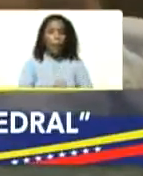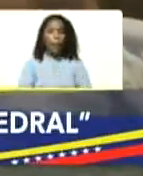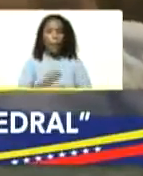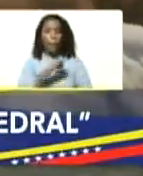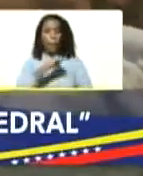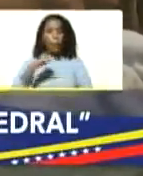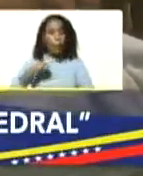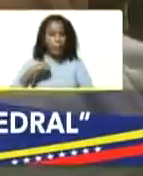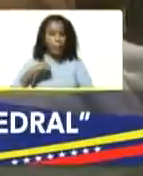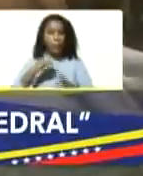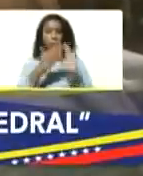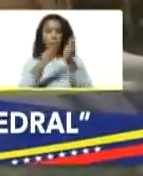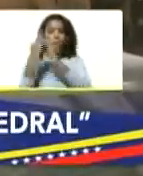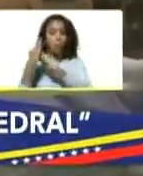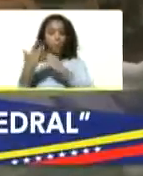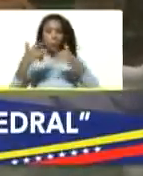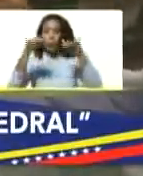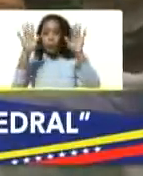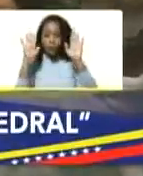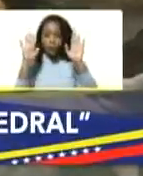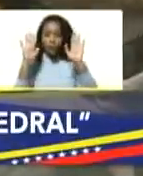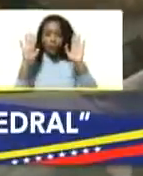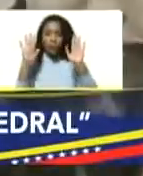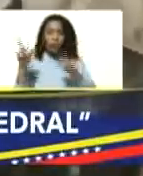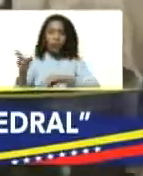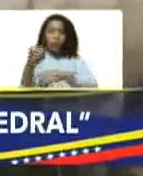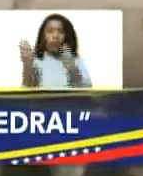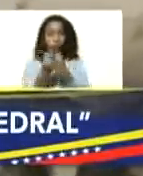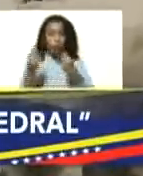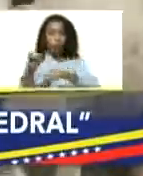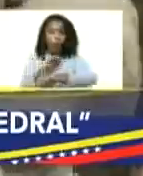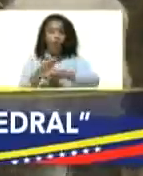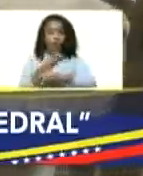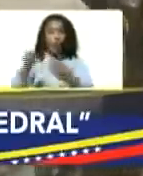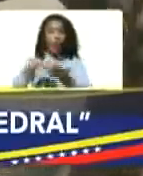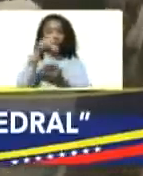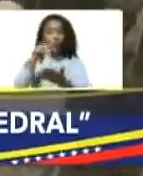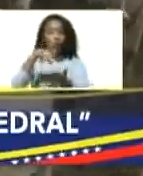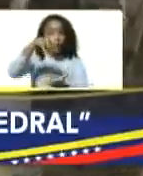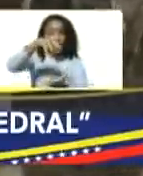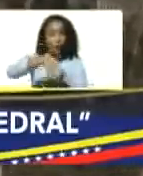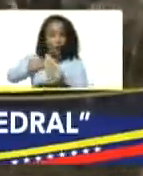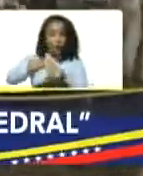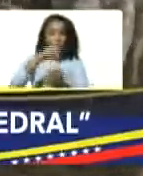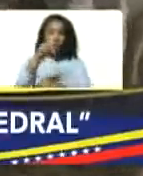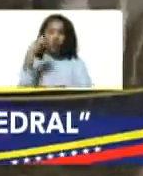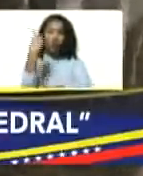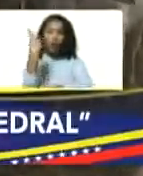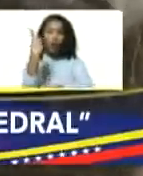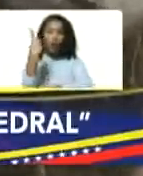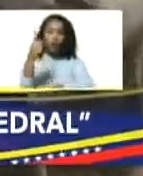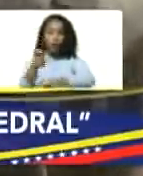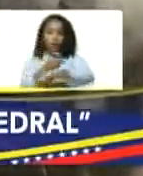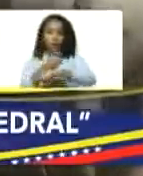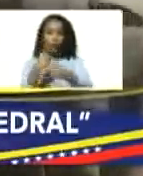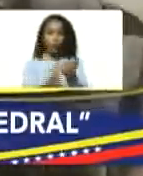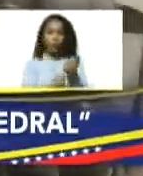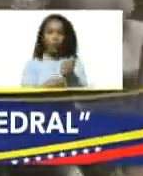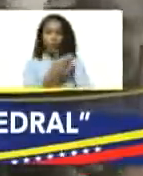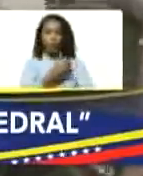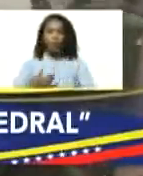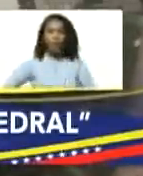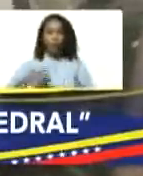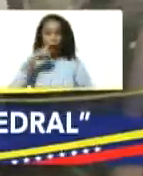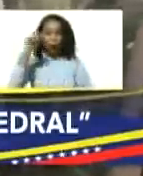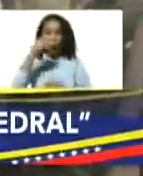con las comunas y por supuesto con el gobierno nacional y regional como un solo gobierno hermano presidente nicolás